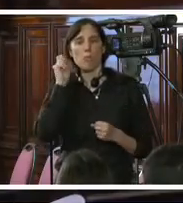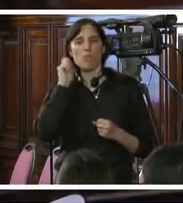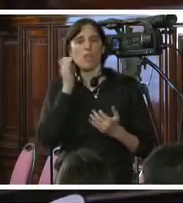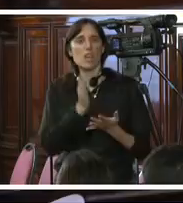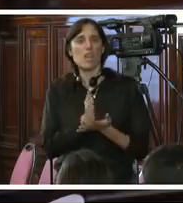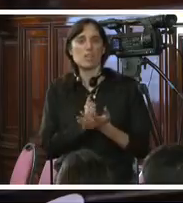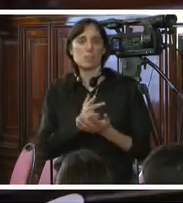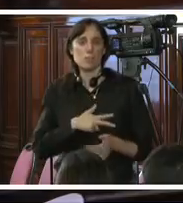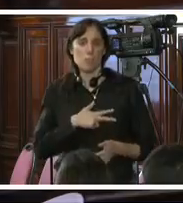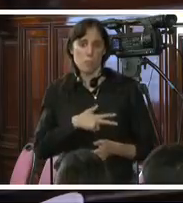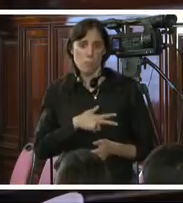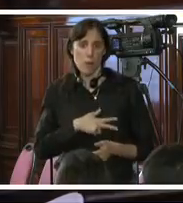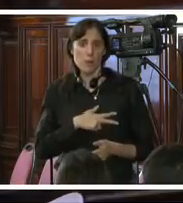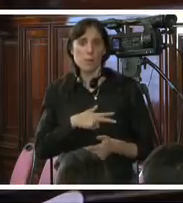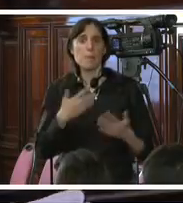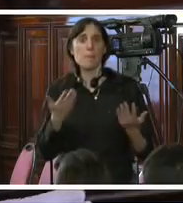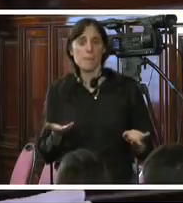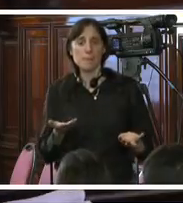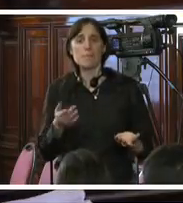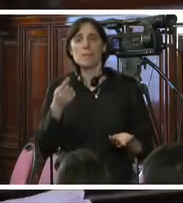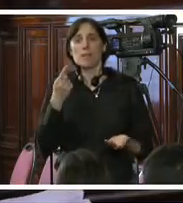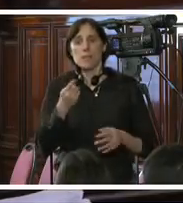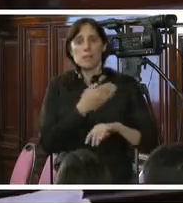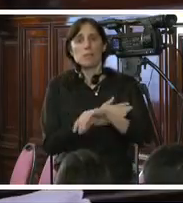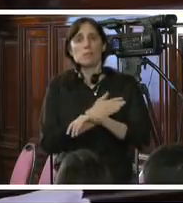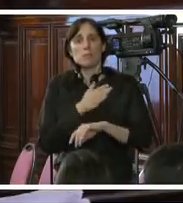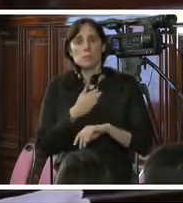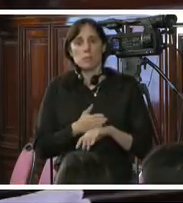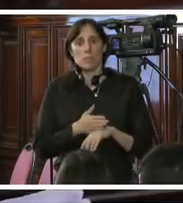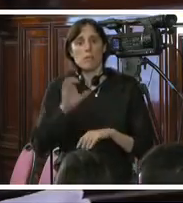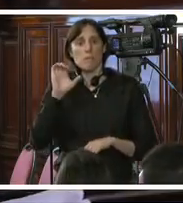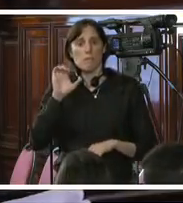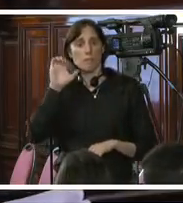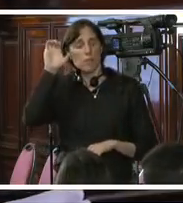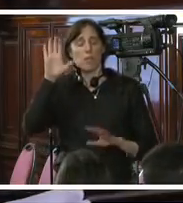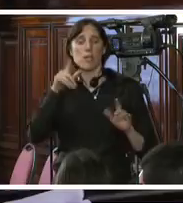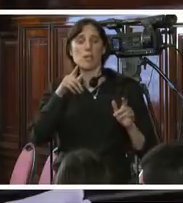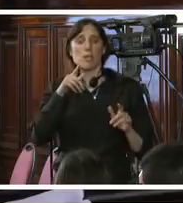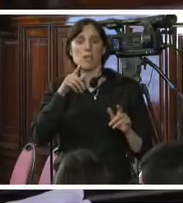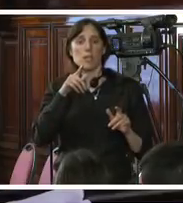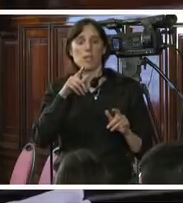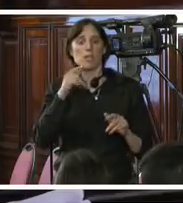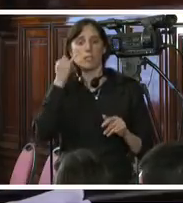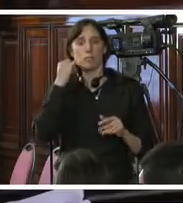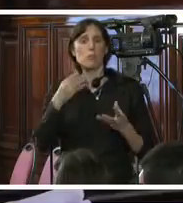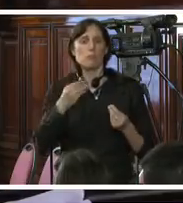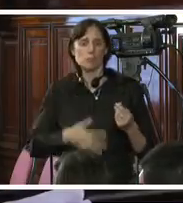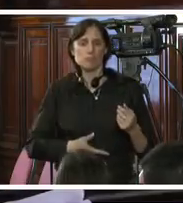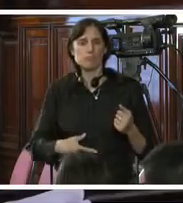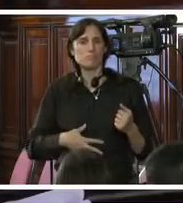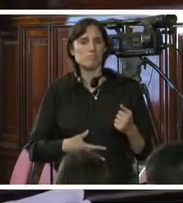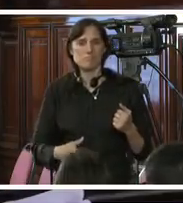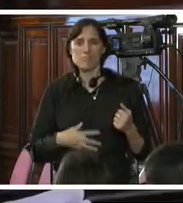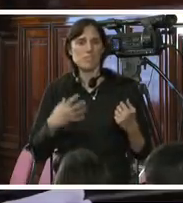humanos. Una de las principales consecuencias de la violencia sexual en niñas es una epidemia de embarazos no deseados que